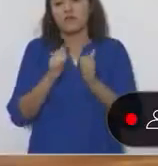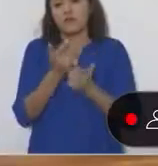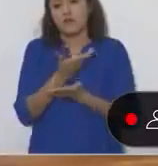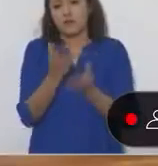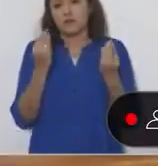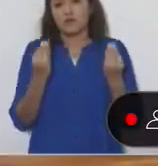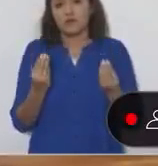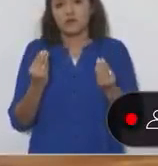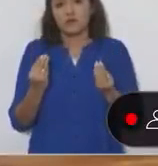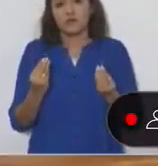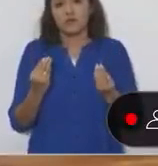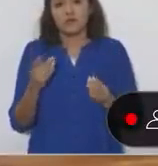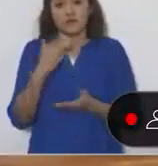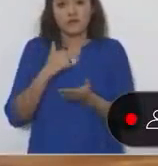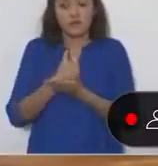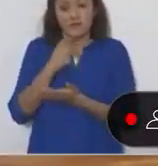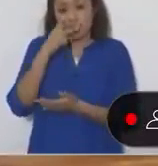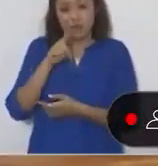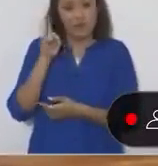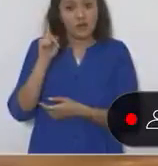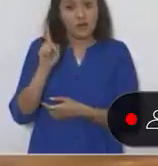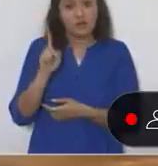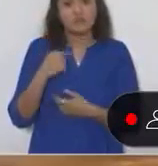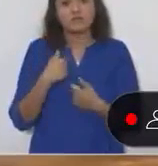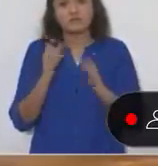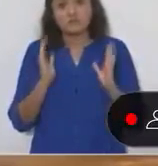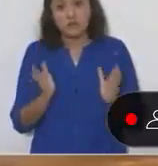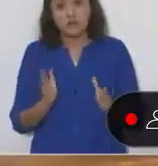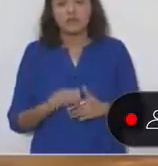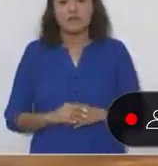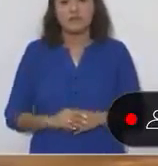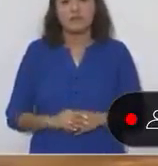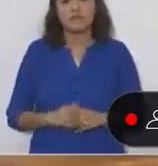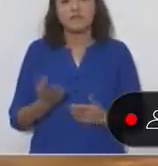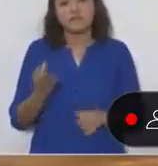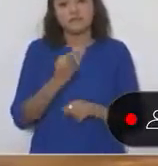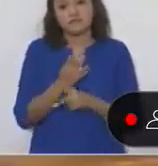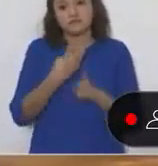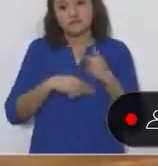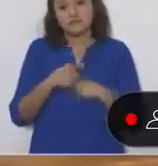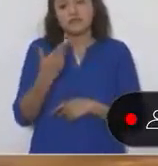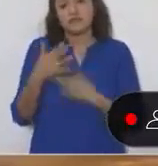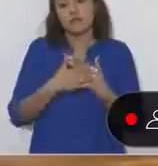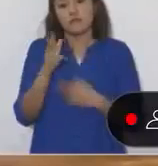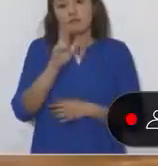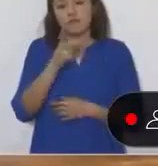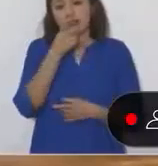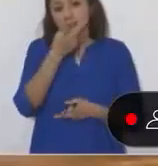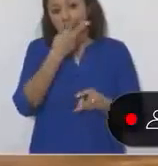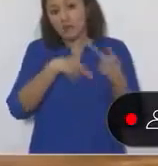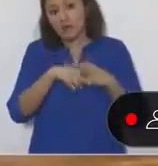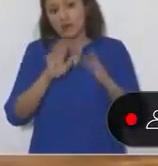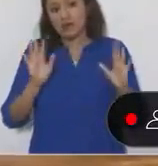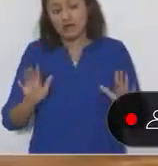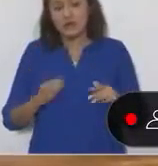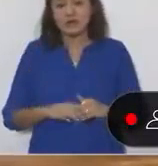muchos de ellos En la ciudad de México y quedaron de venirme a ver el martes